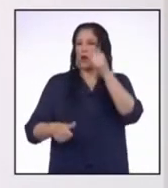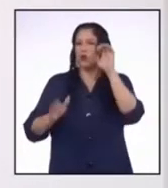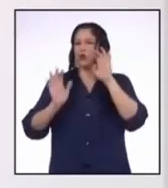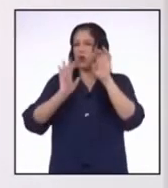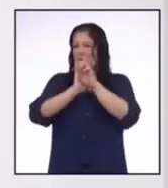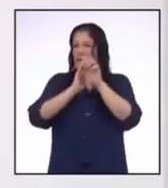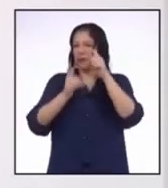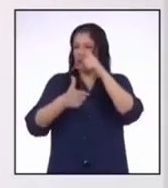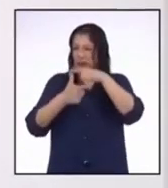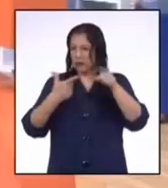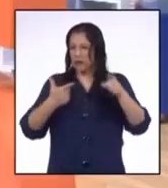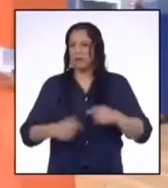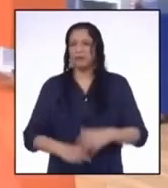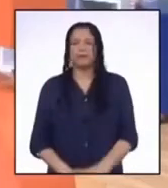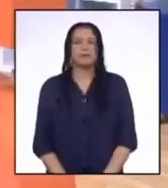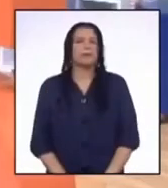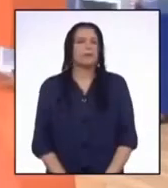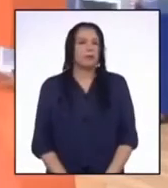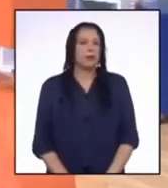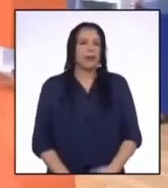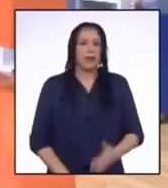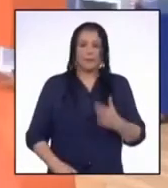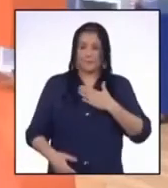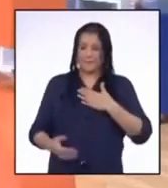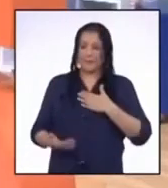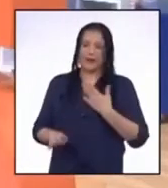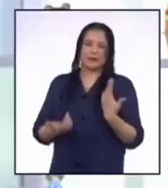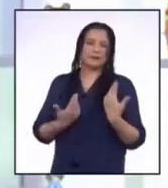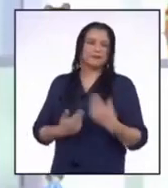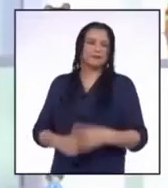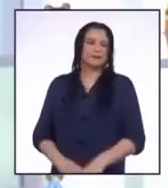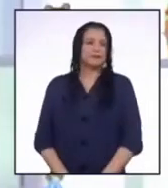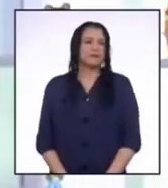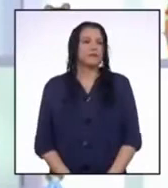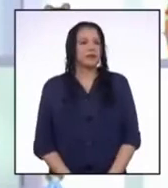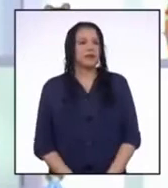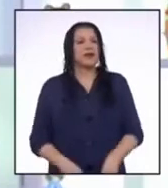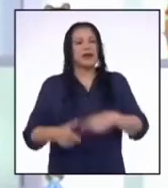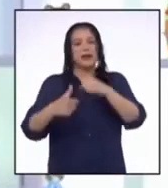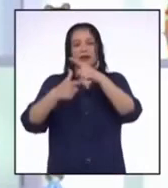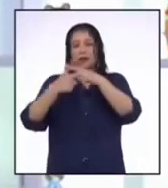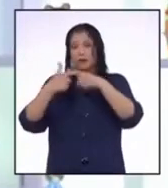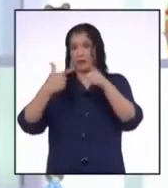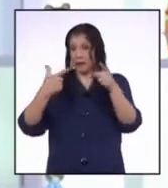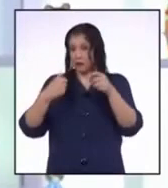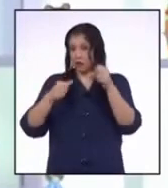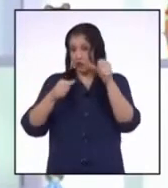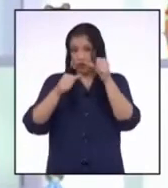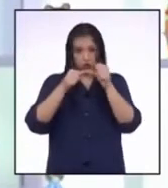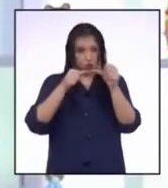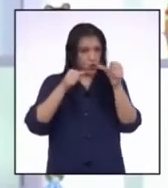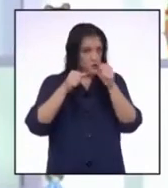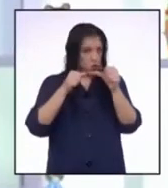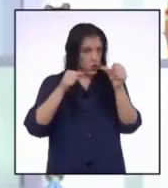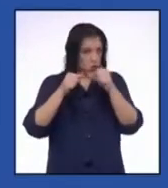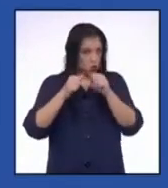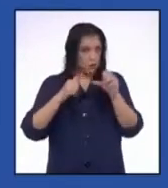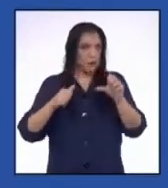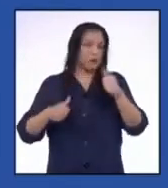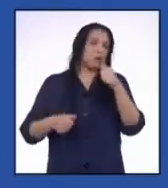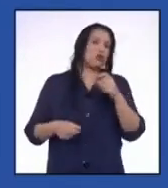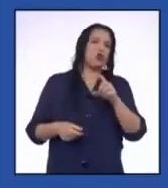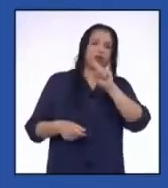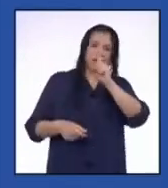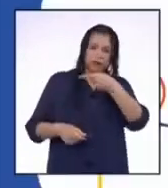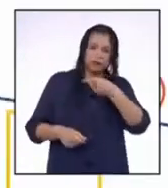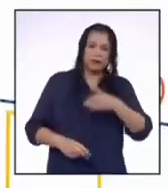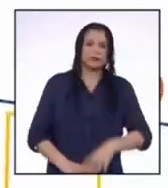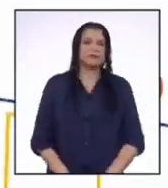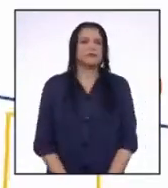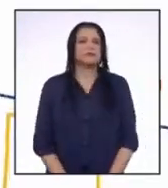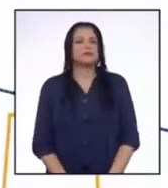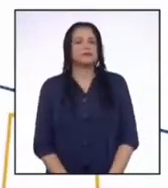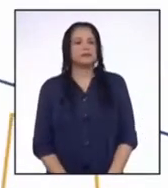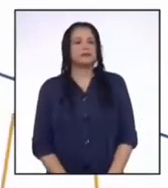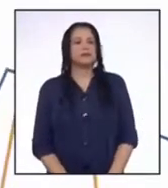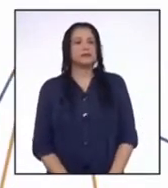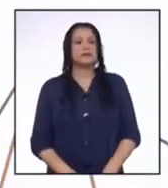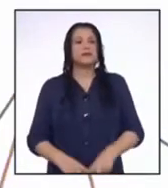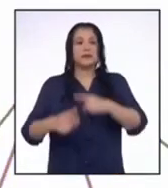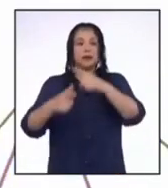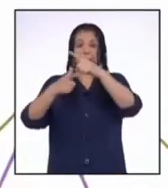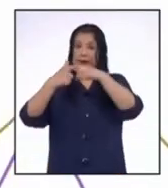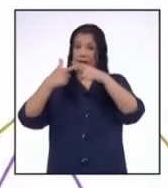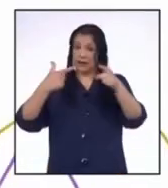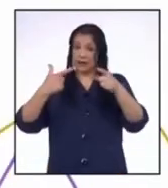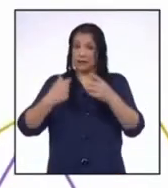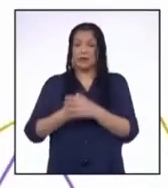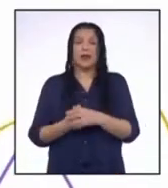de división de decimales. Mi turno. Dividiremos un número natural por uno decimal. Para dividir